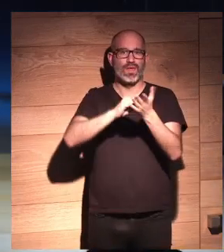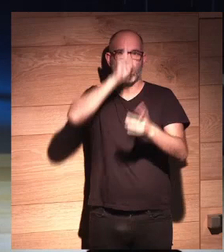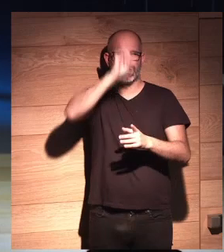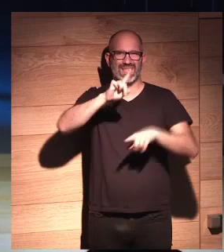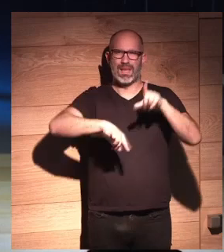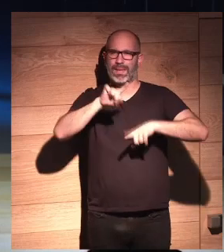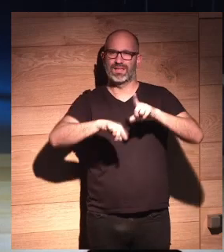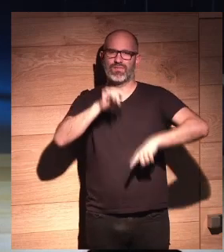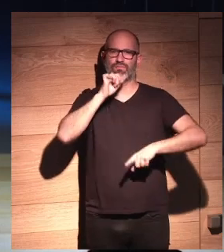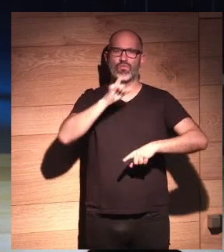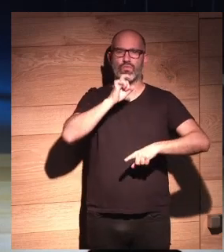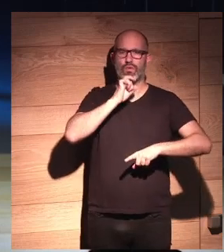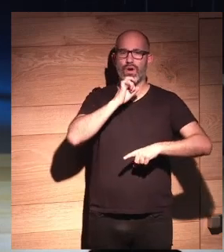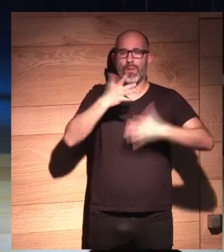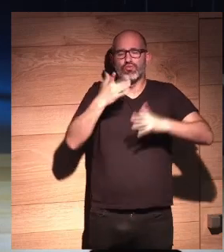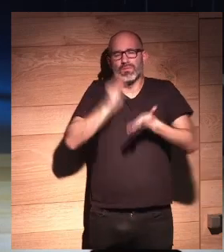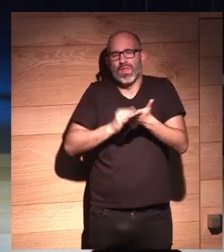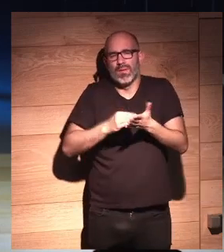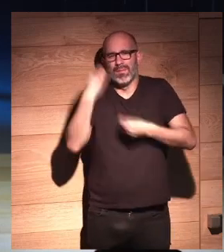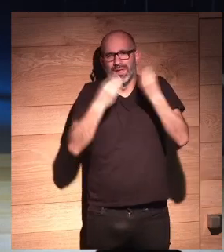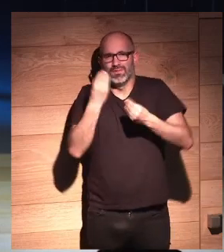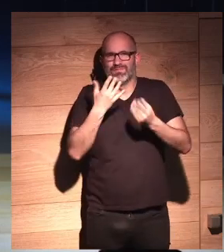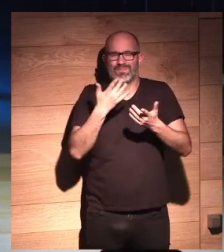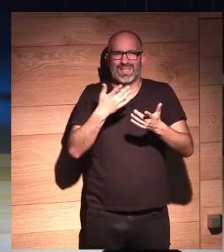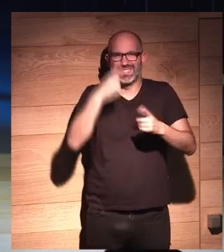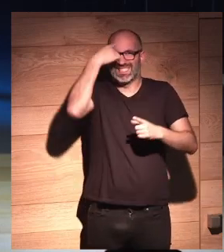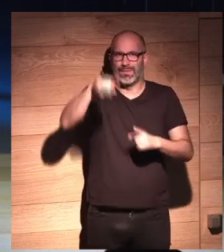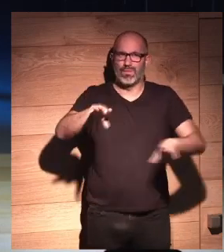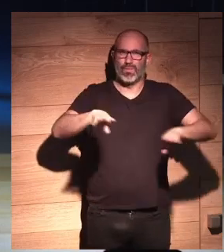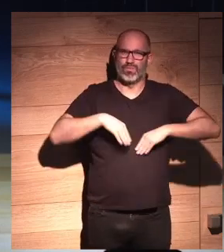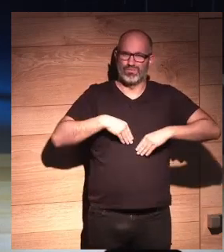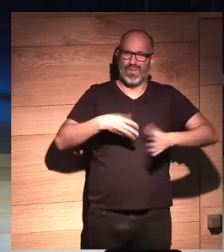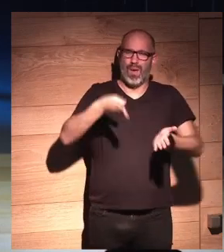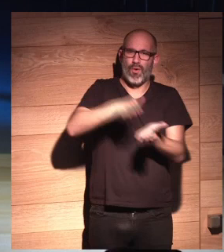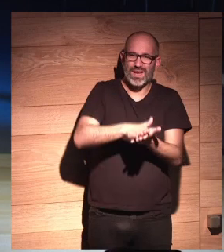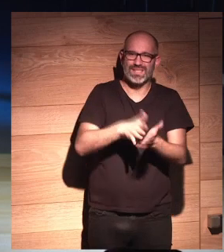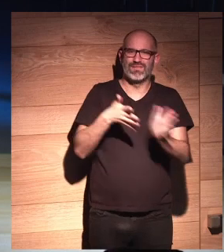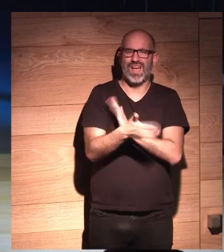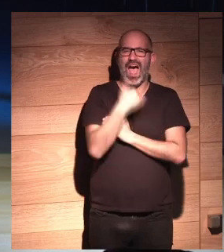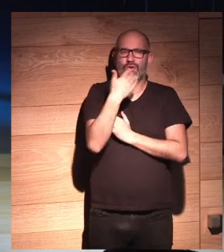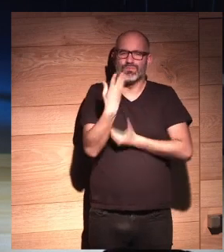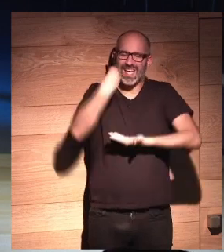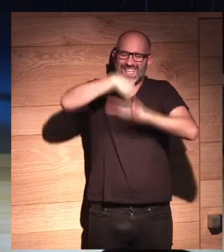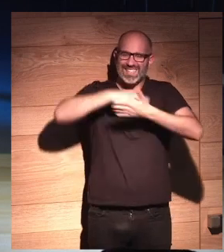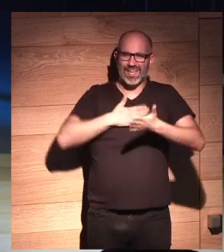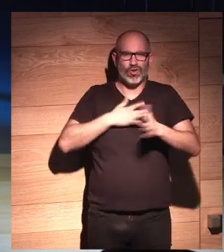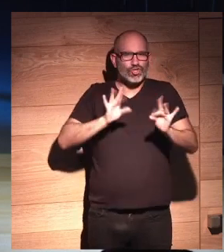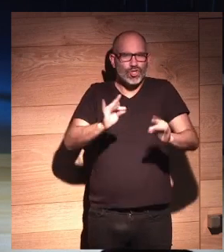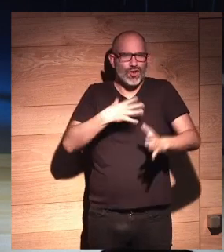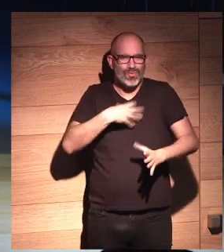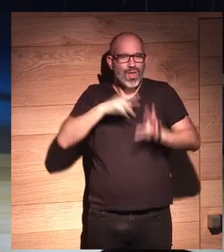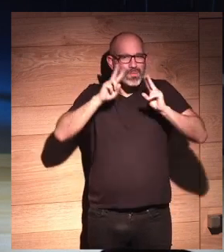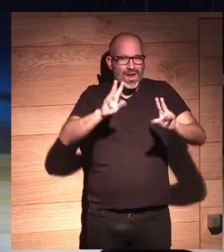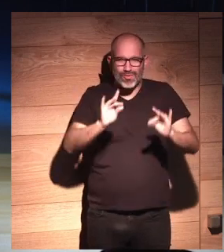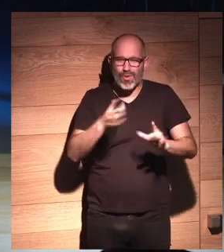explicar, y yo lo achaco un poco a una sensación de aceptación más interna, una cosa un poco más que no es tangible, que no se puede ver,